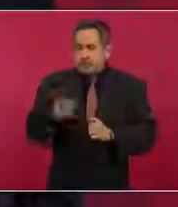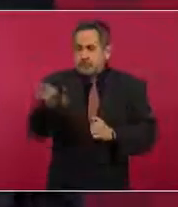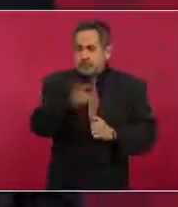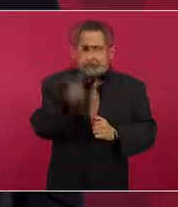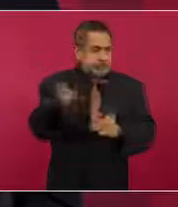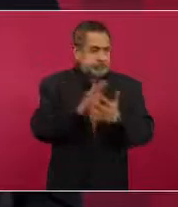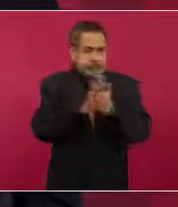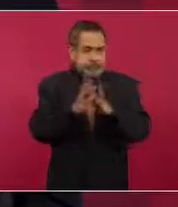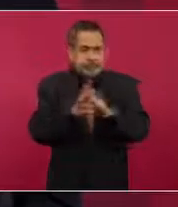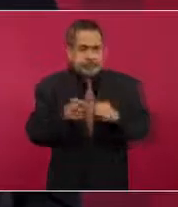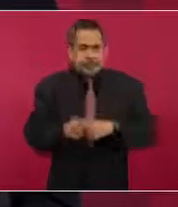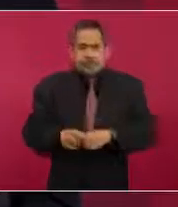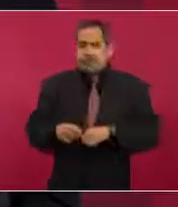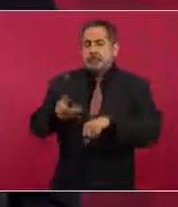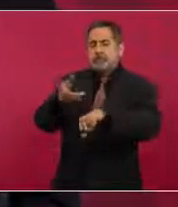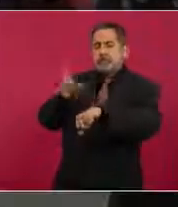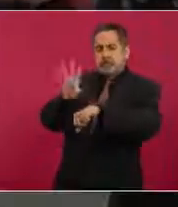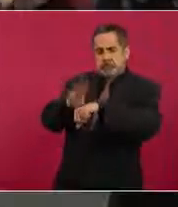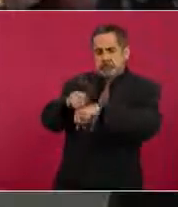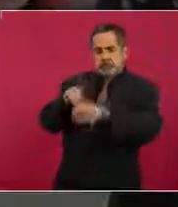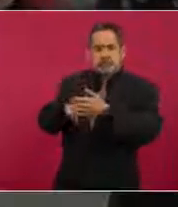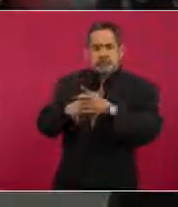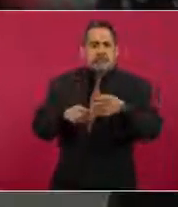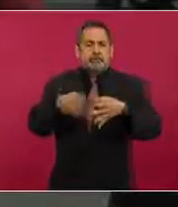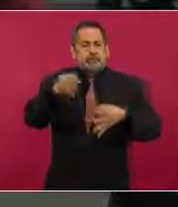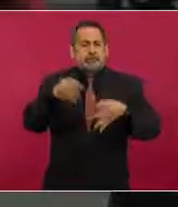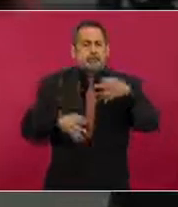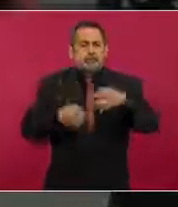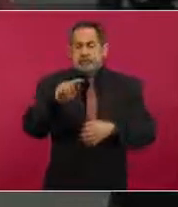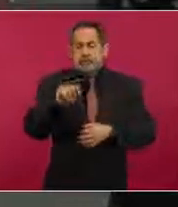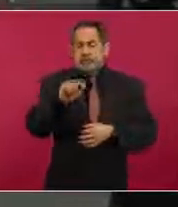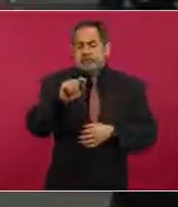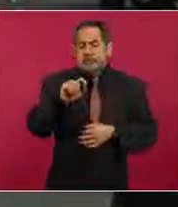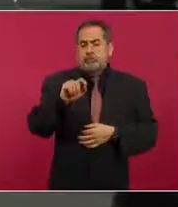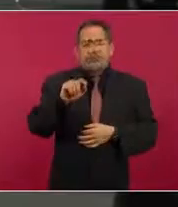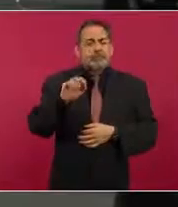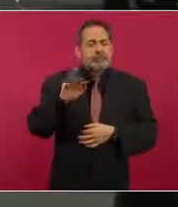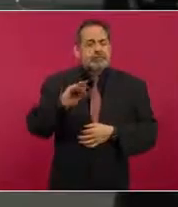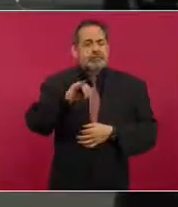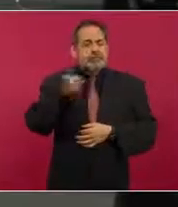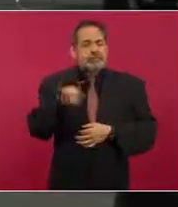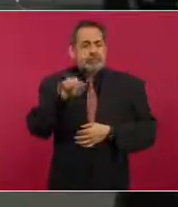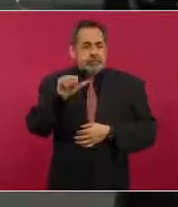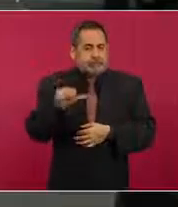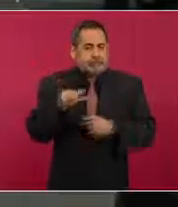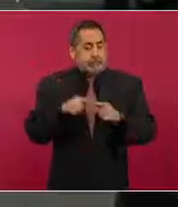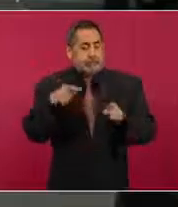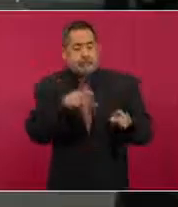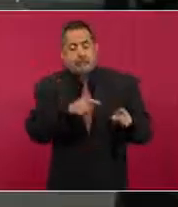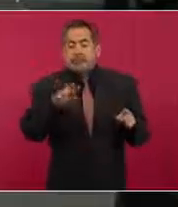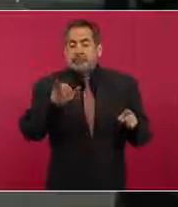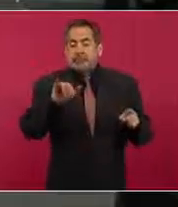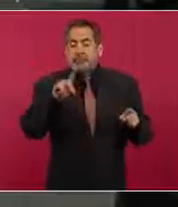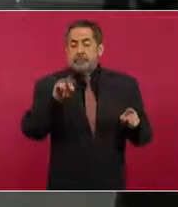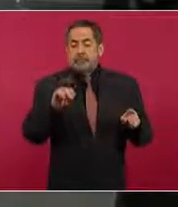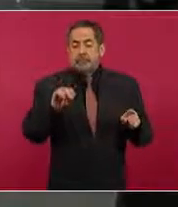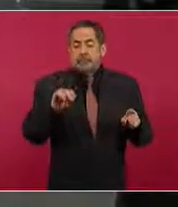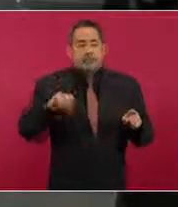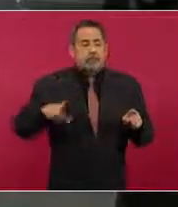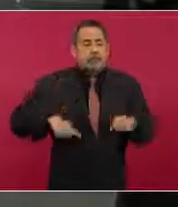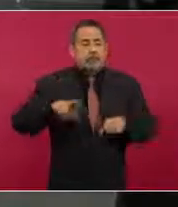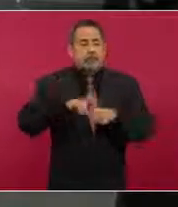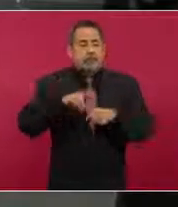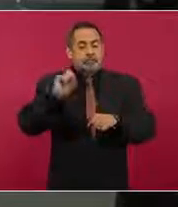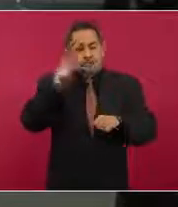complicidad. Si me permite, es el Tribunal Federal de Justicia Administrativa determinó que Ricardo Gallardo Cardona, gobernador de San